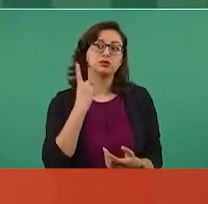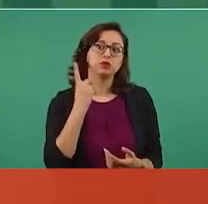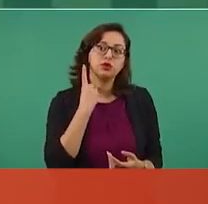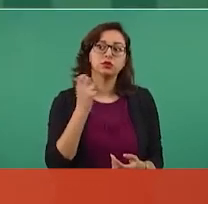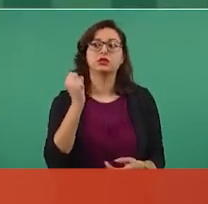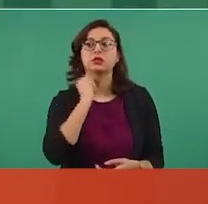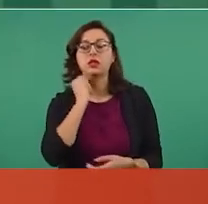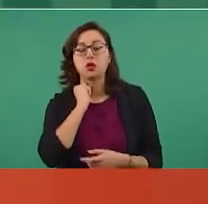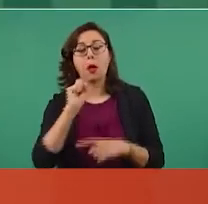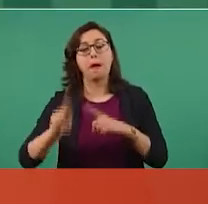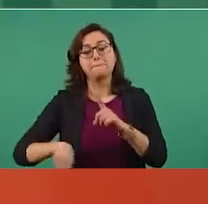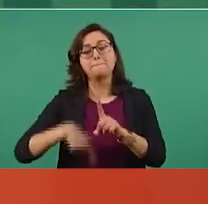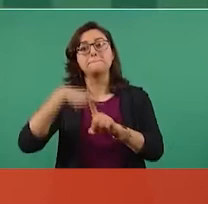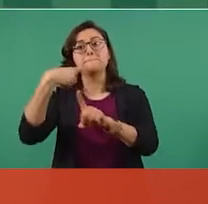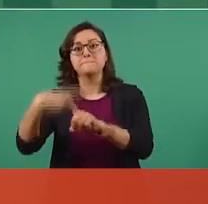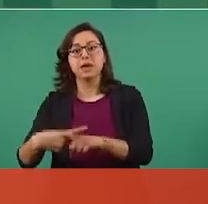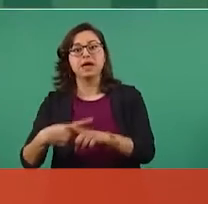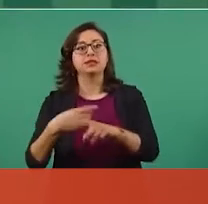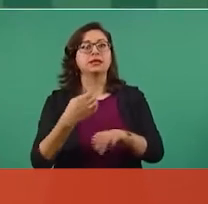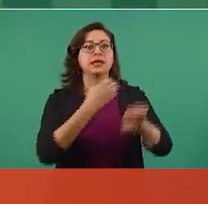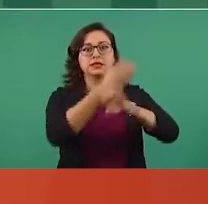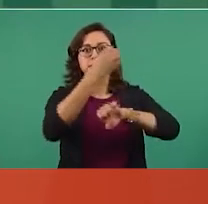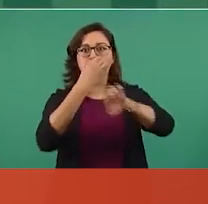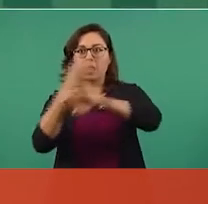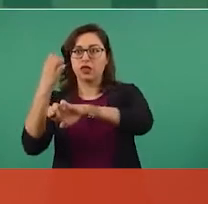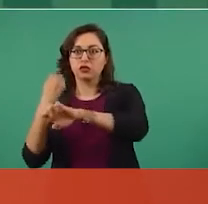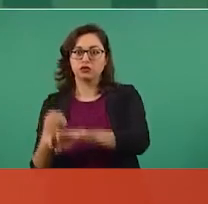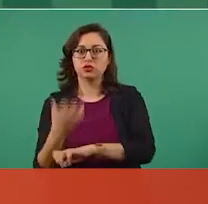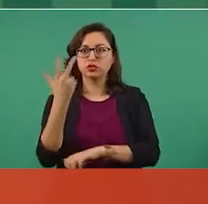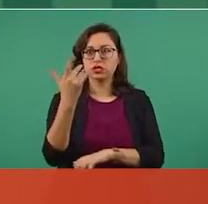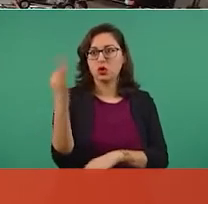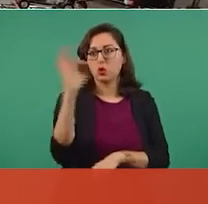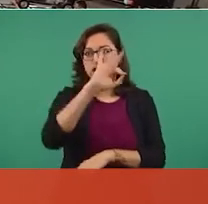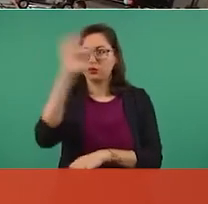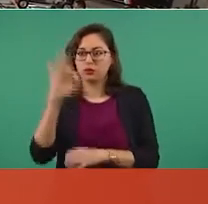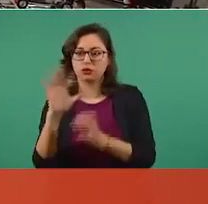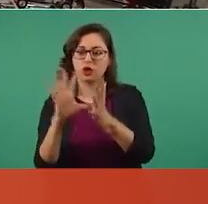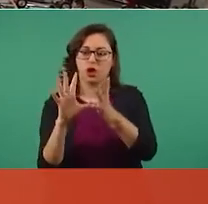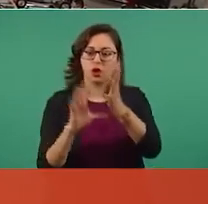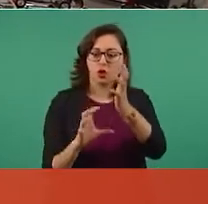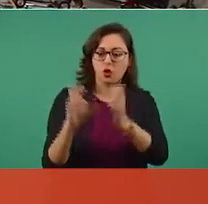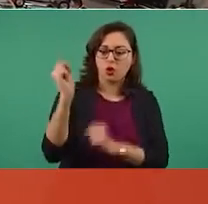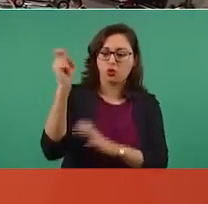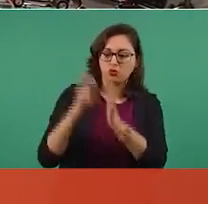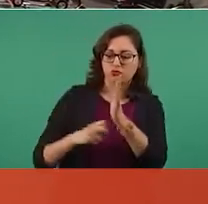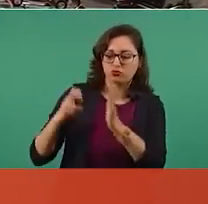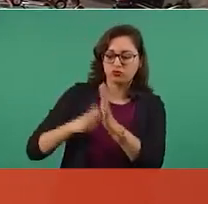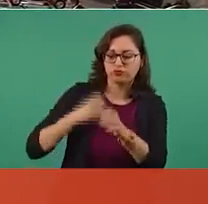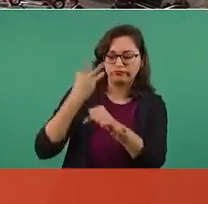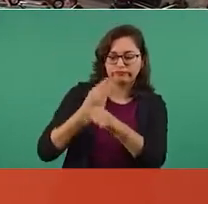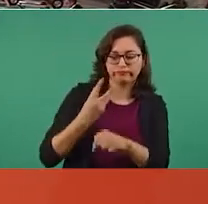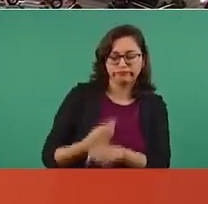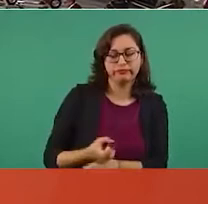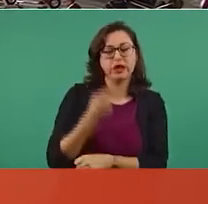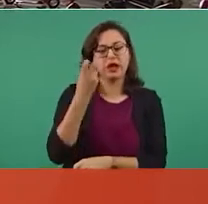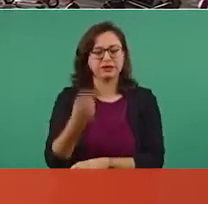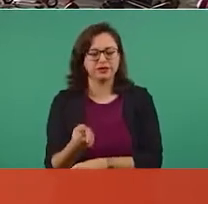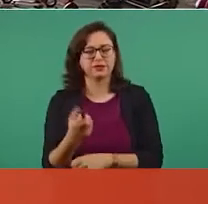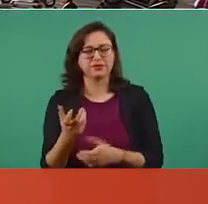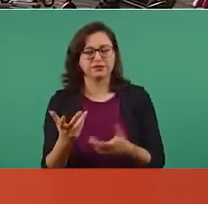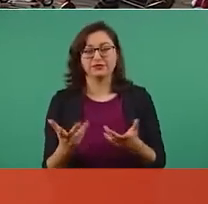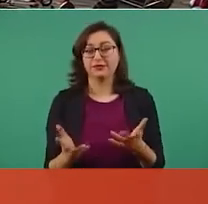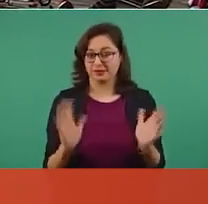de las legislaturas locales. Esa es mayoría calificada.